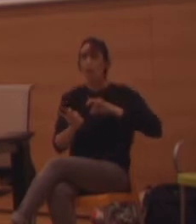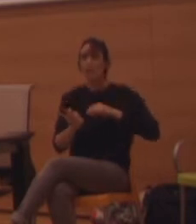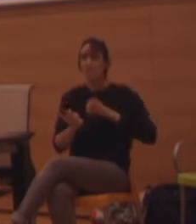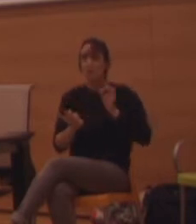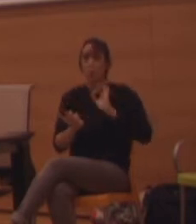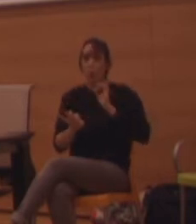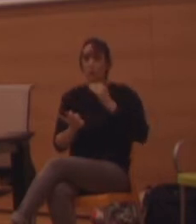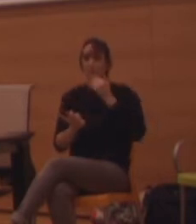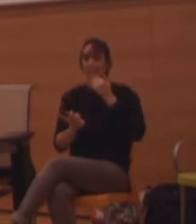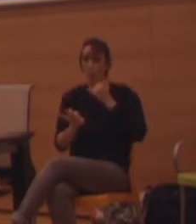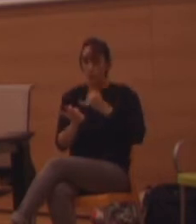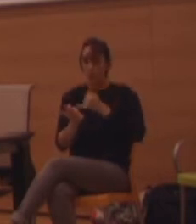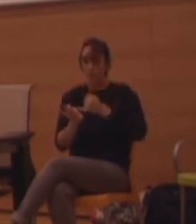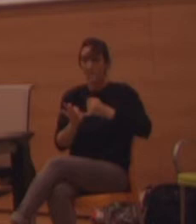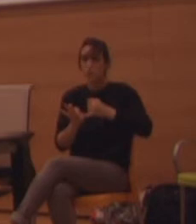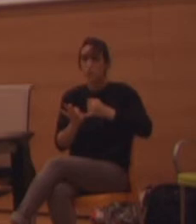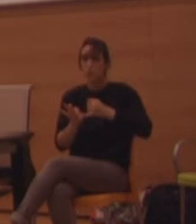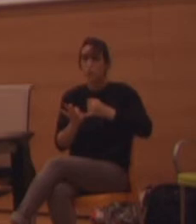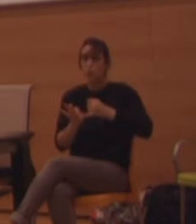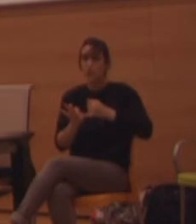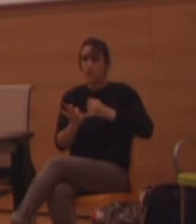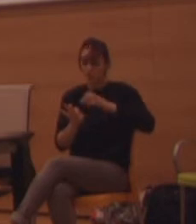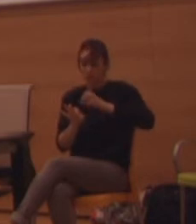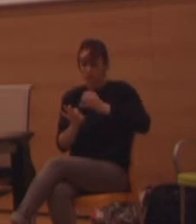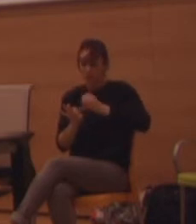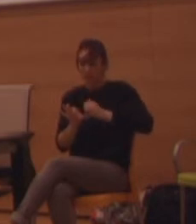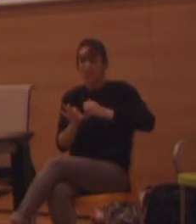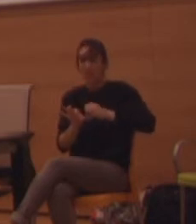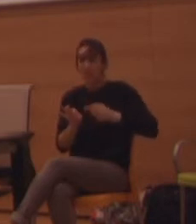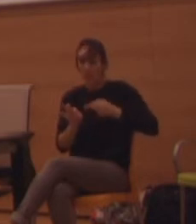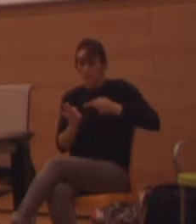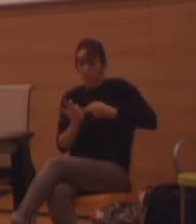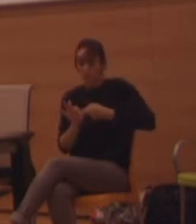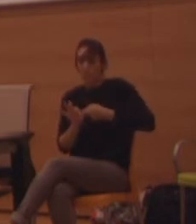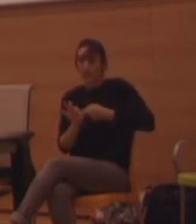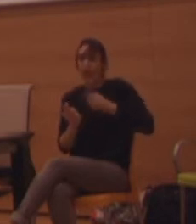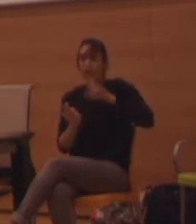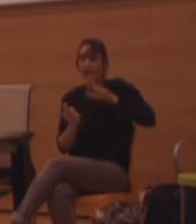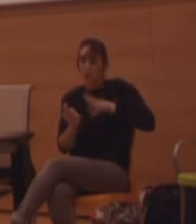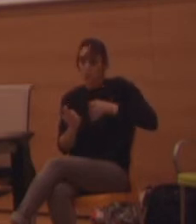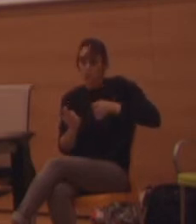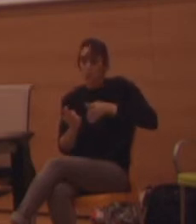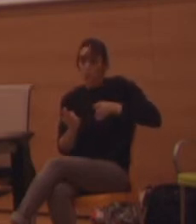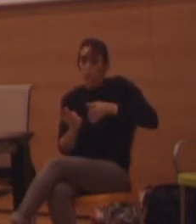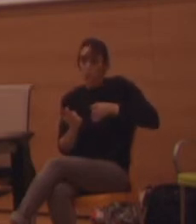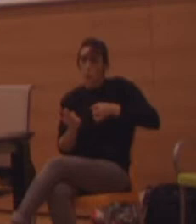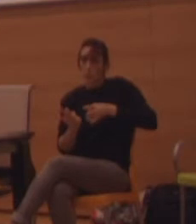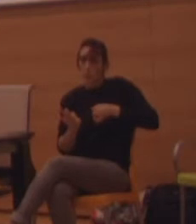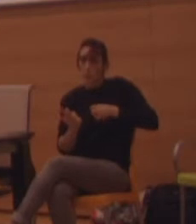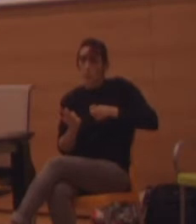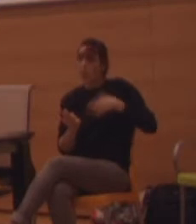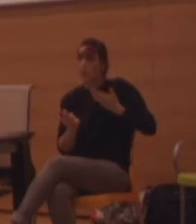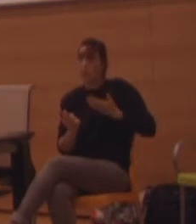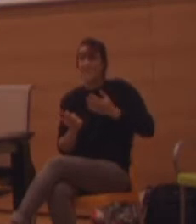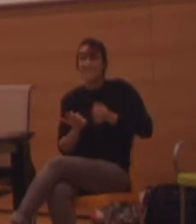la pinza, le hacemos un agujero, sacamos la pinza, metemos un drenaje, tiramos de él hacia arriba, y siempre colocar el